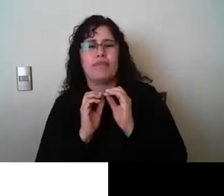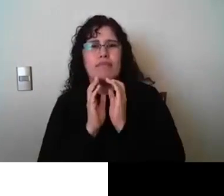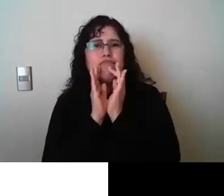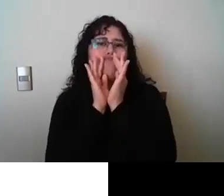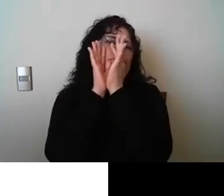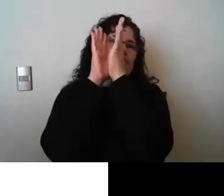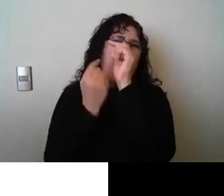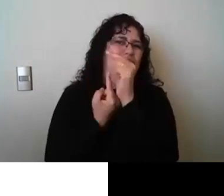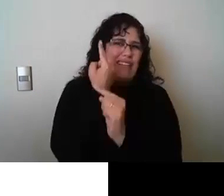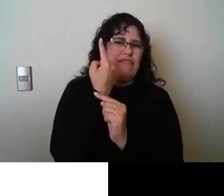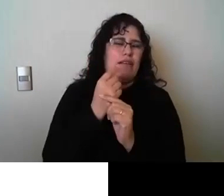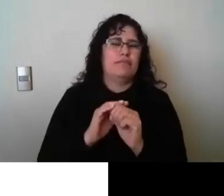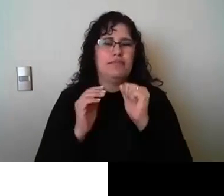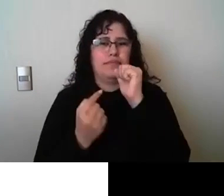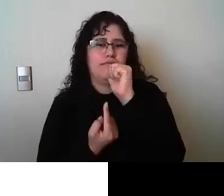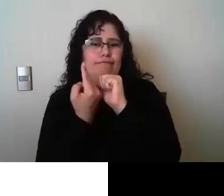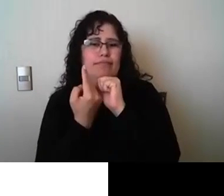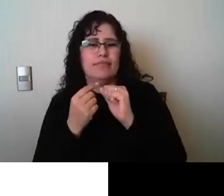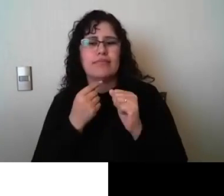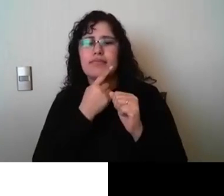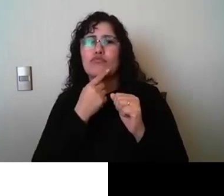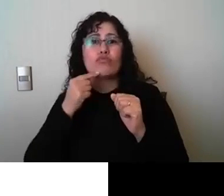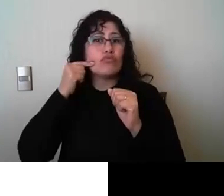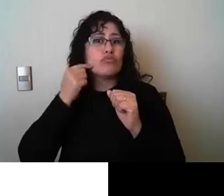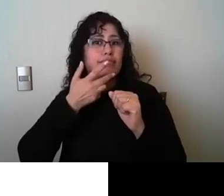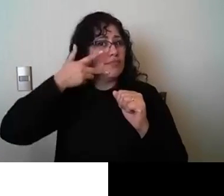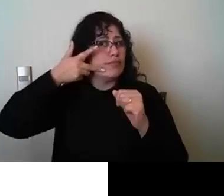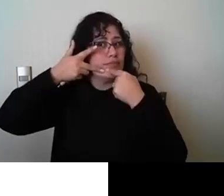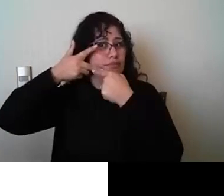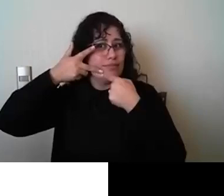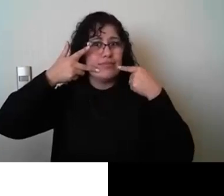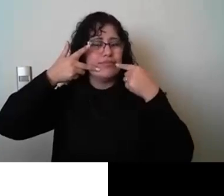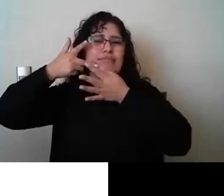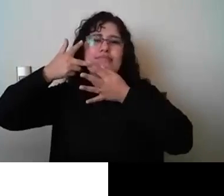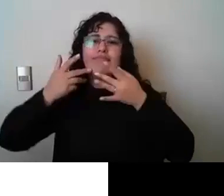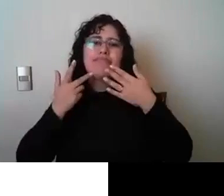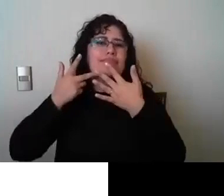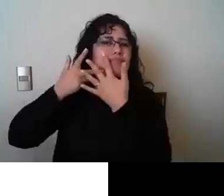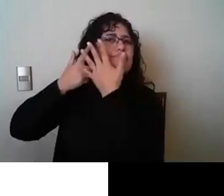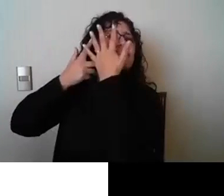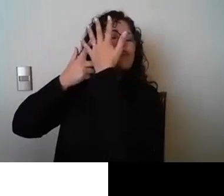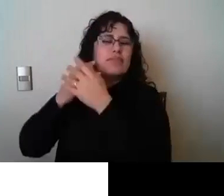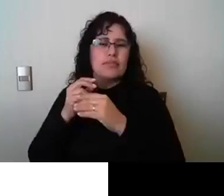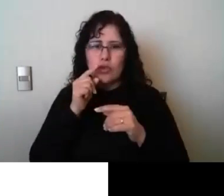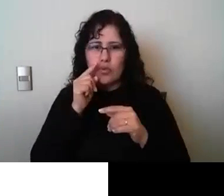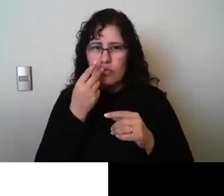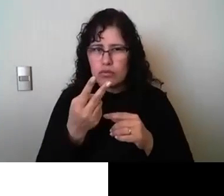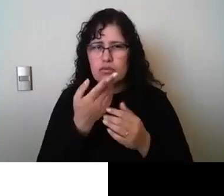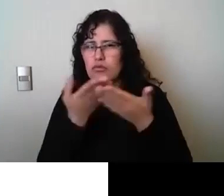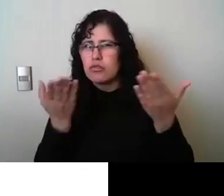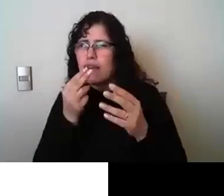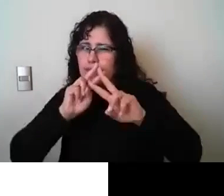del tercio inferior de la cara. Los ramos que lo componen, para que ustedes lo repasen, están